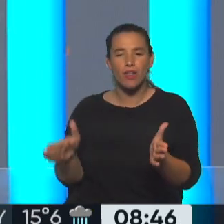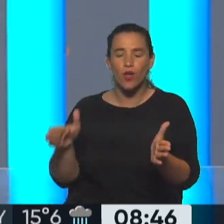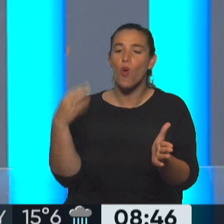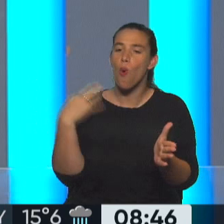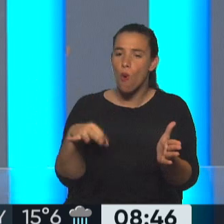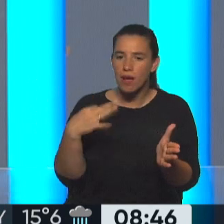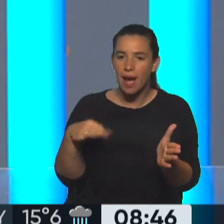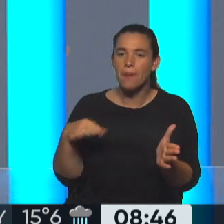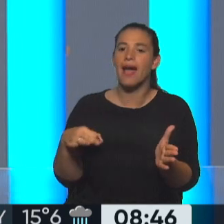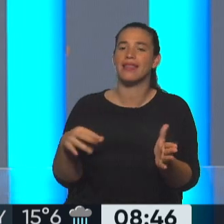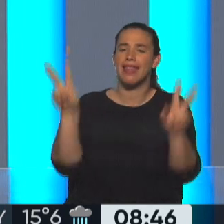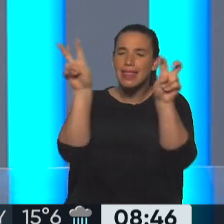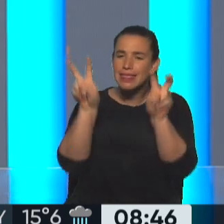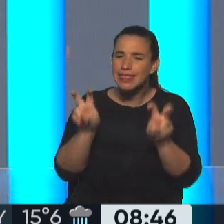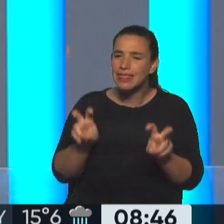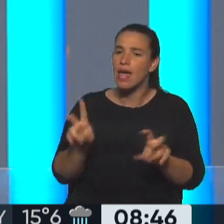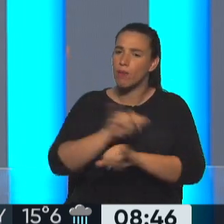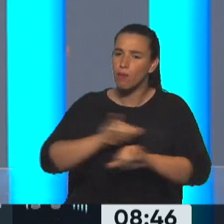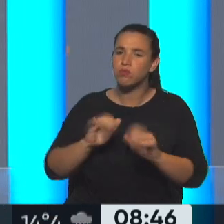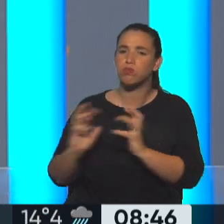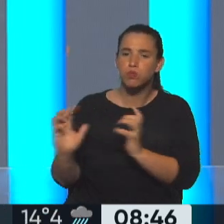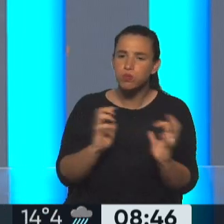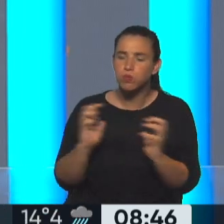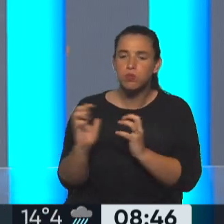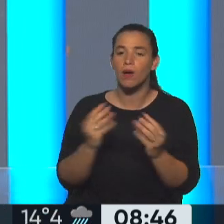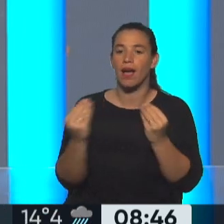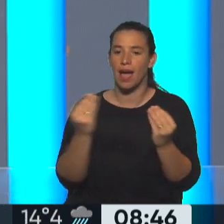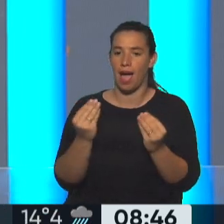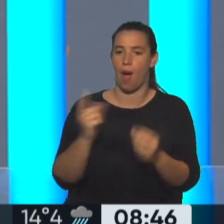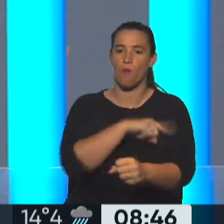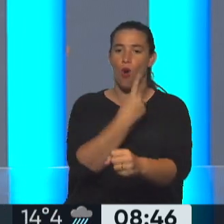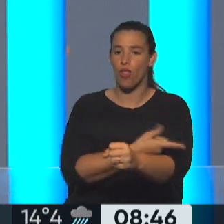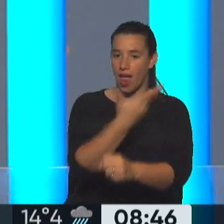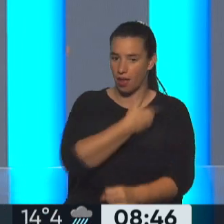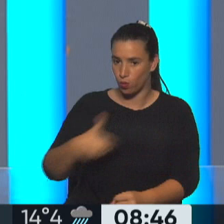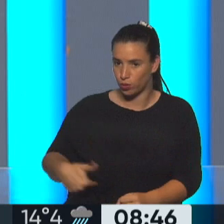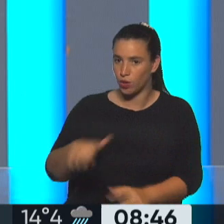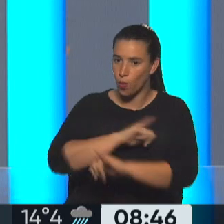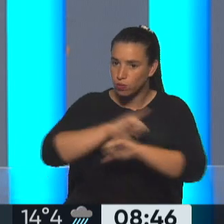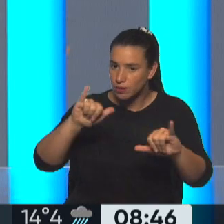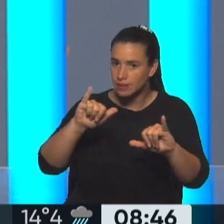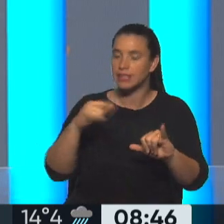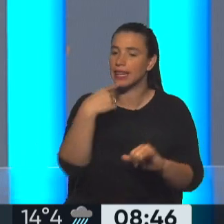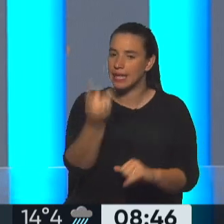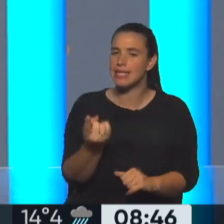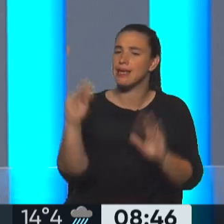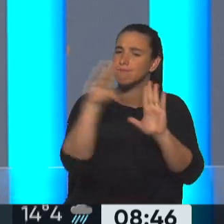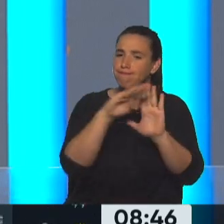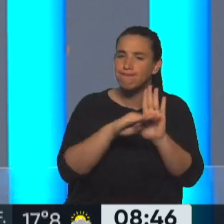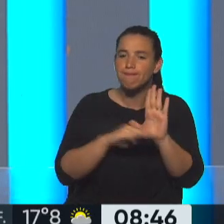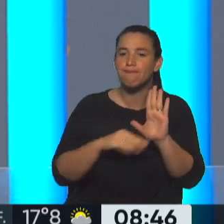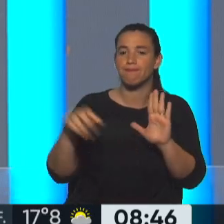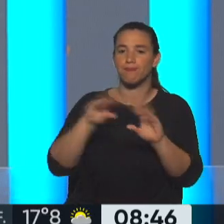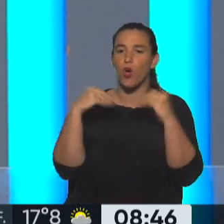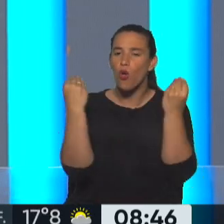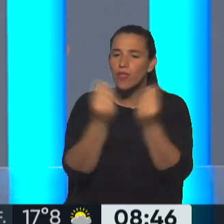están habilitados los temas que habilita el Poder Ejecutivo de la Nación. Son muchos temas, son 27 temas. Hay una